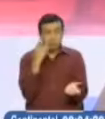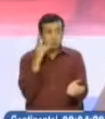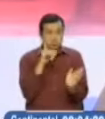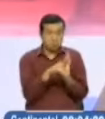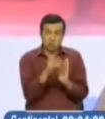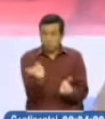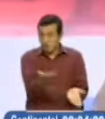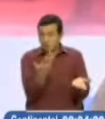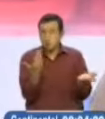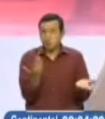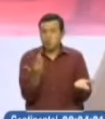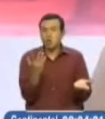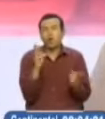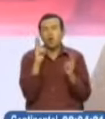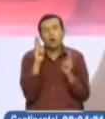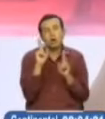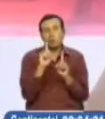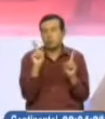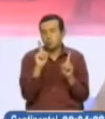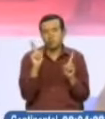haya